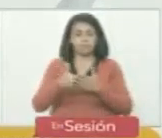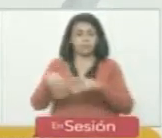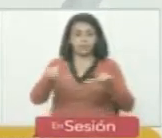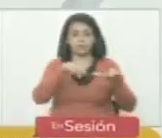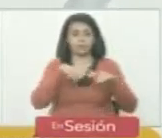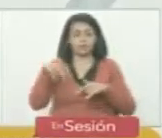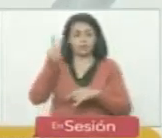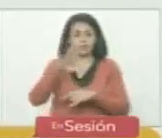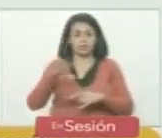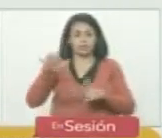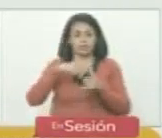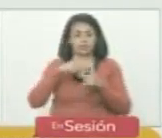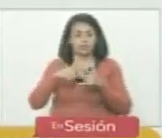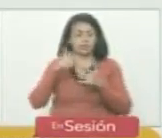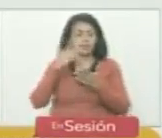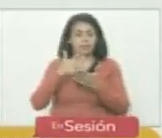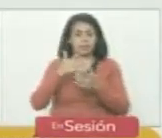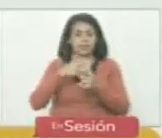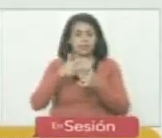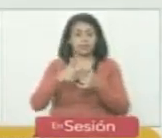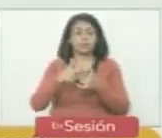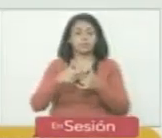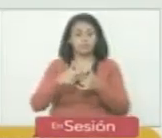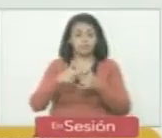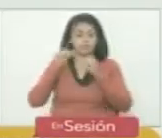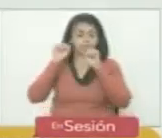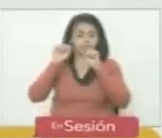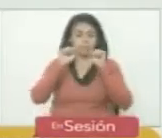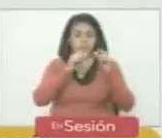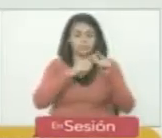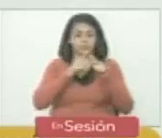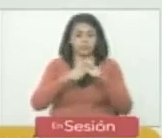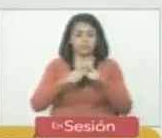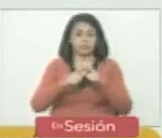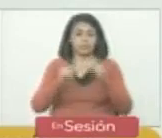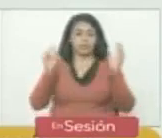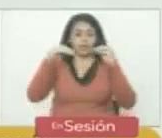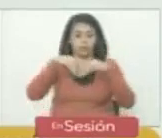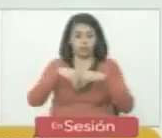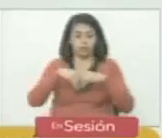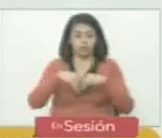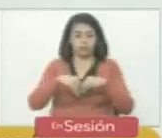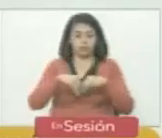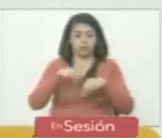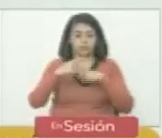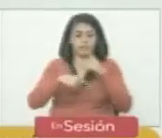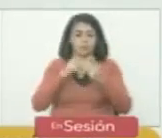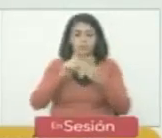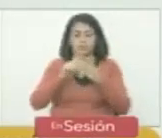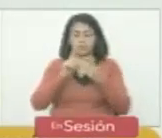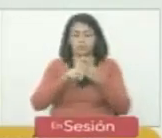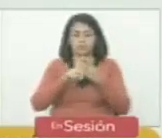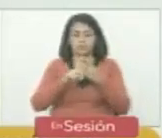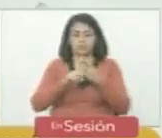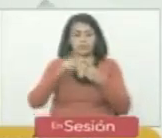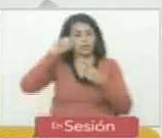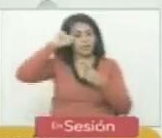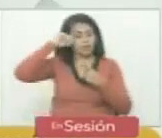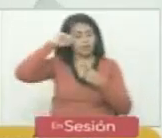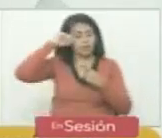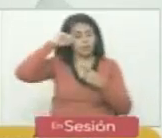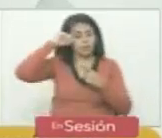territorio venezolano como inexpugnable. Acuerda, primero,